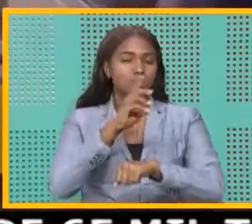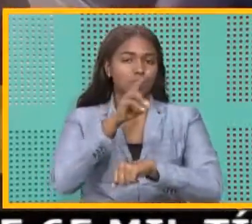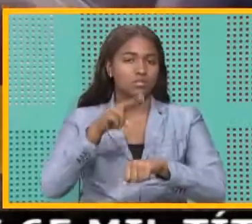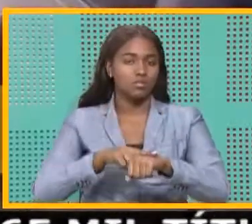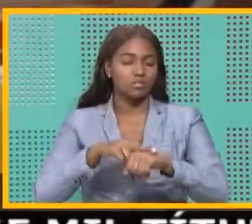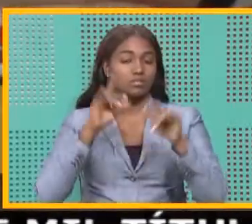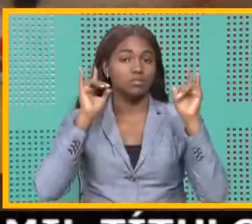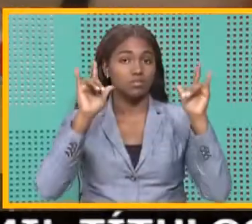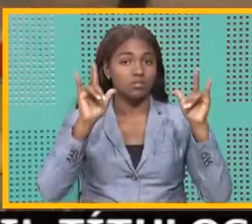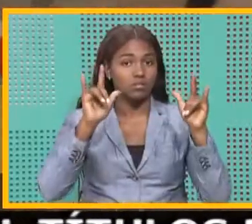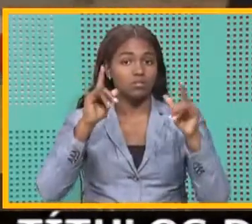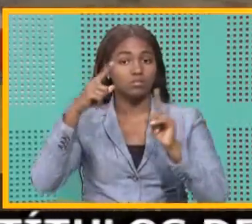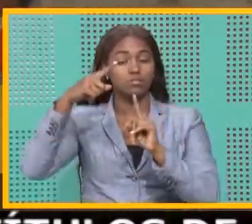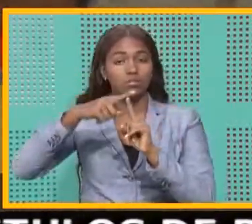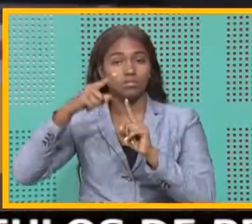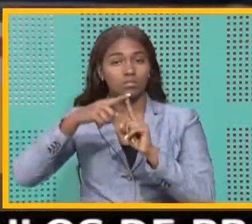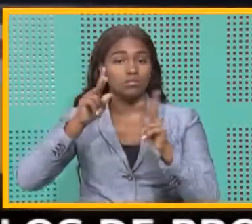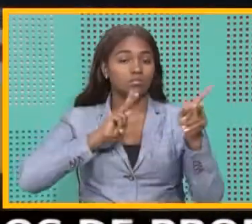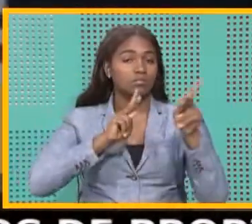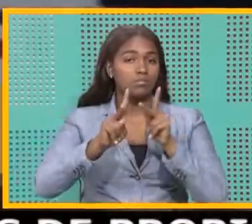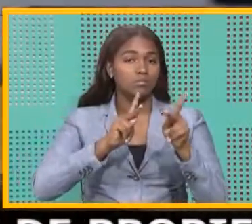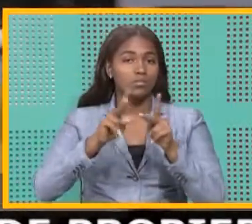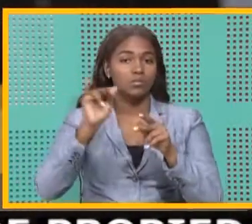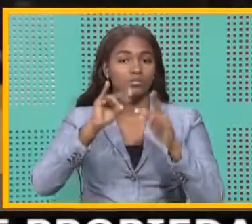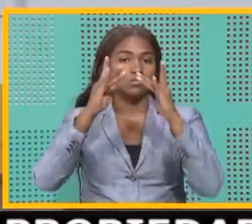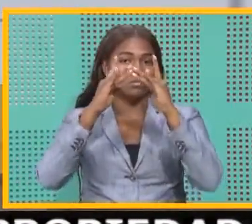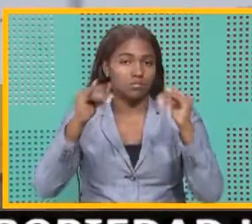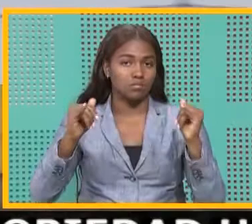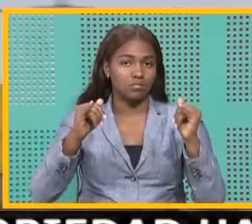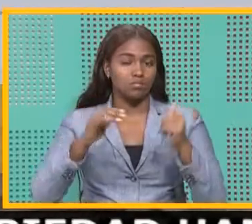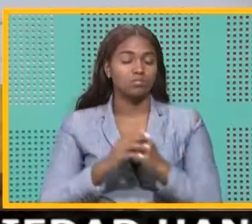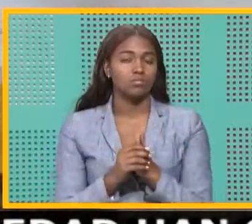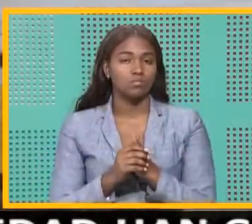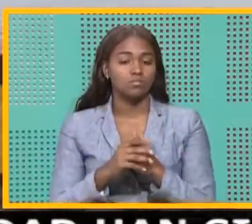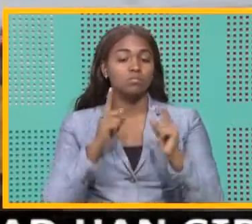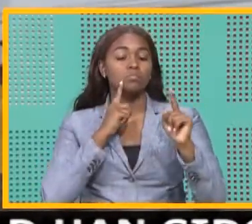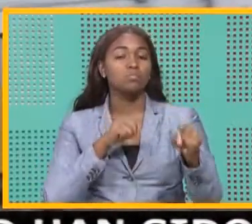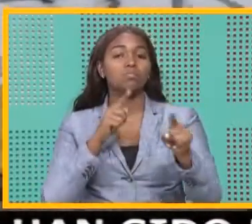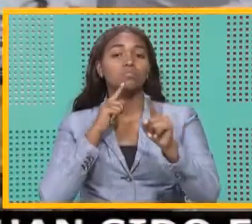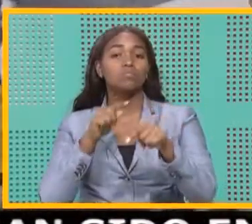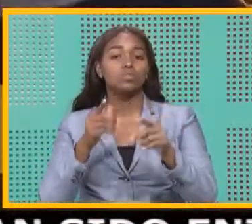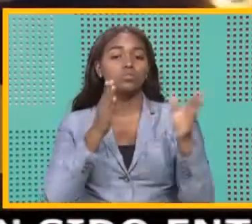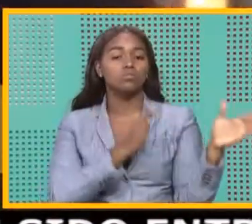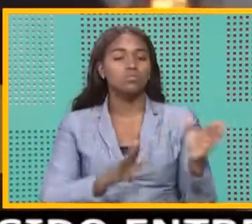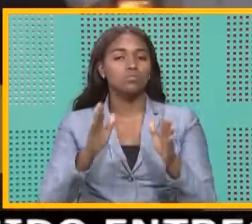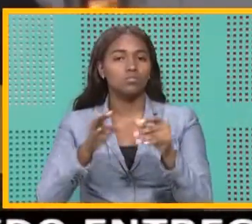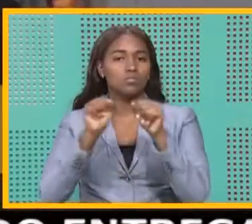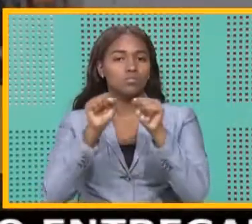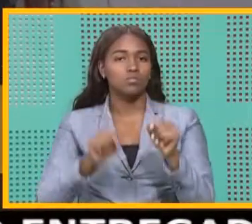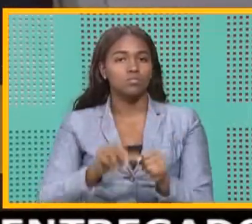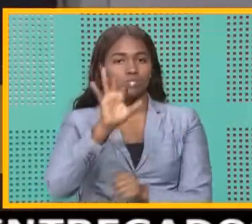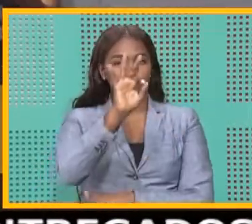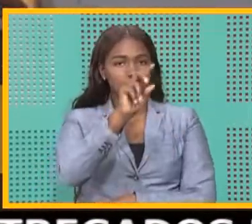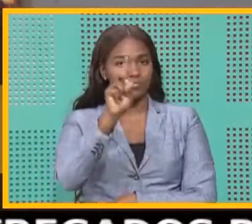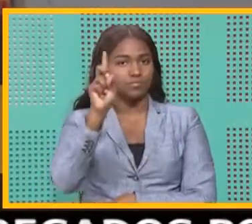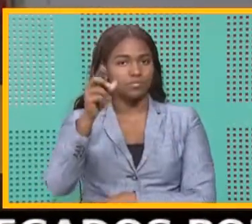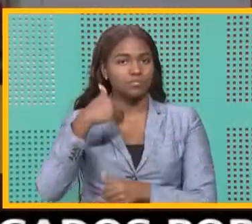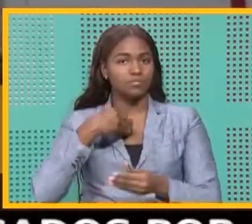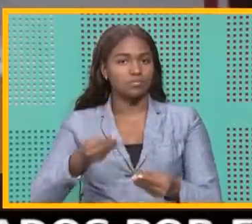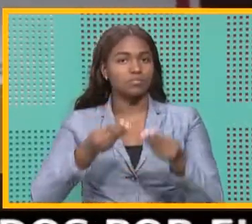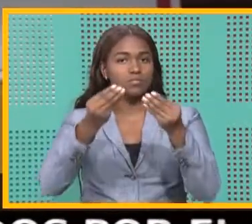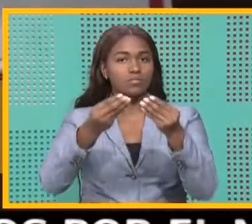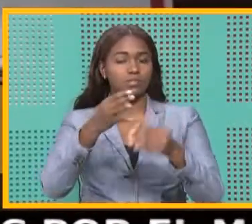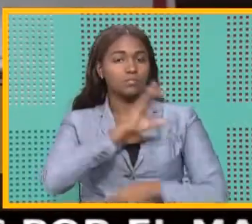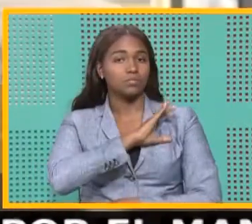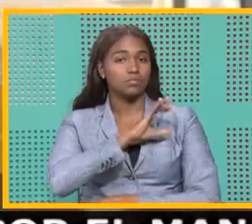Nacional, Santiago, San Cristóbal, Puerto Plata y La Altagracia. La respuesta coordinada del Sistema 911 generó en la